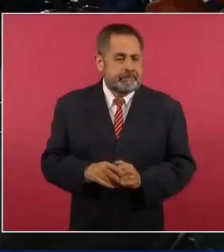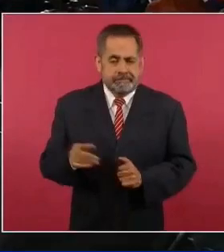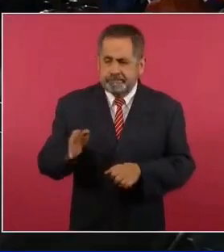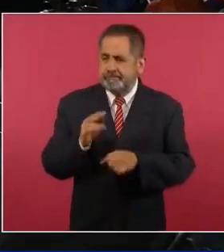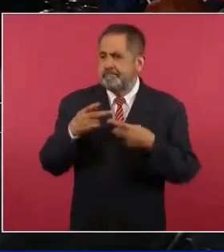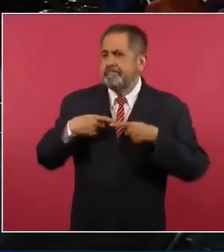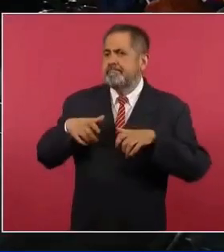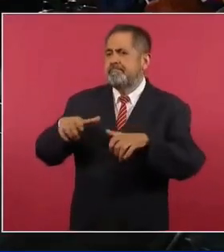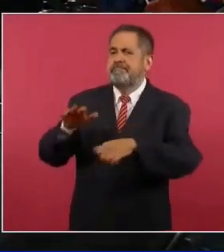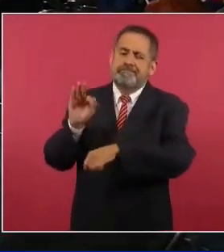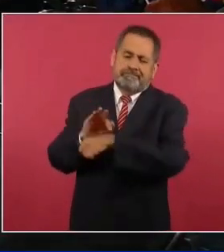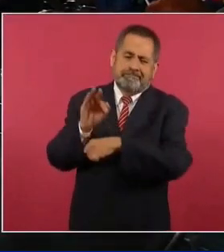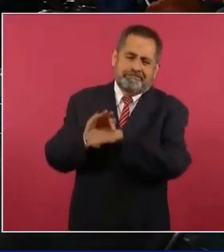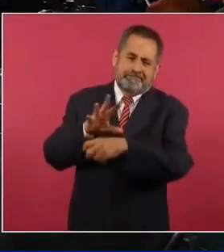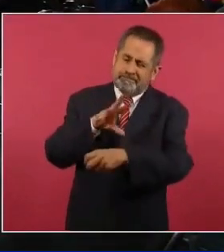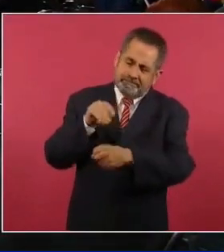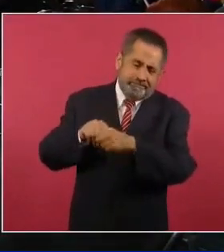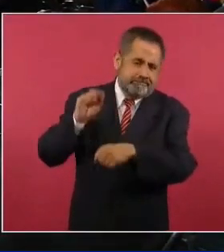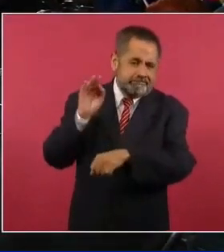protegido al pueblo